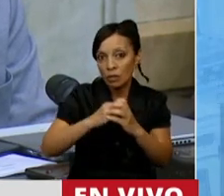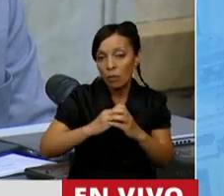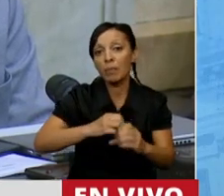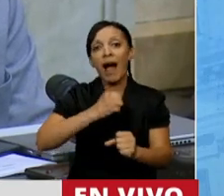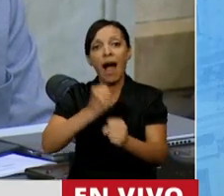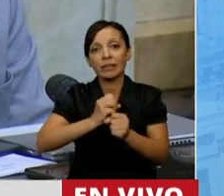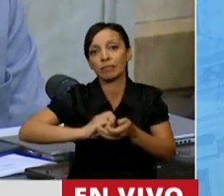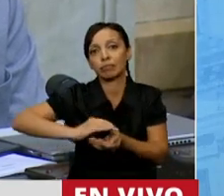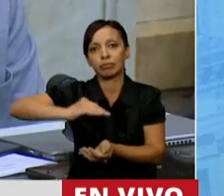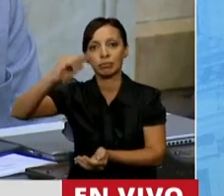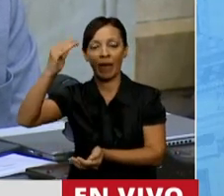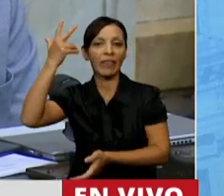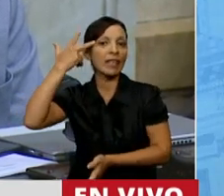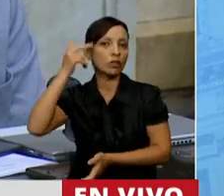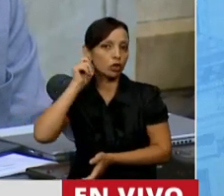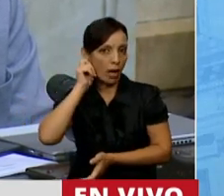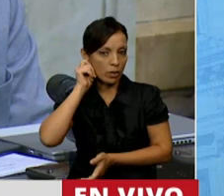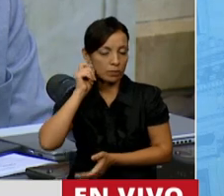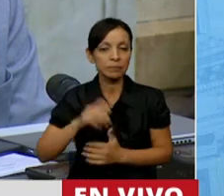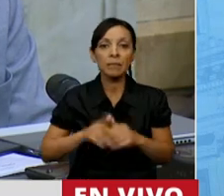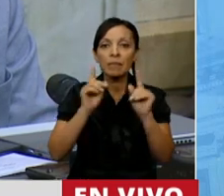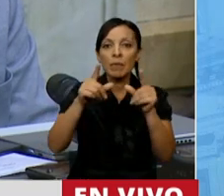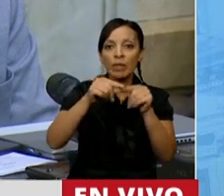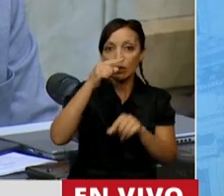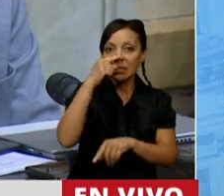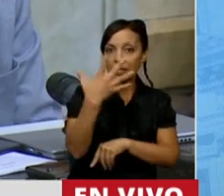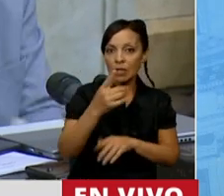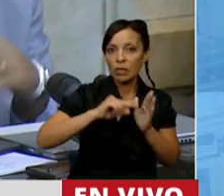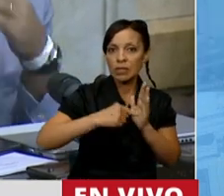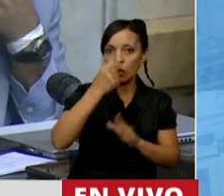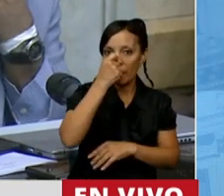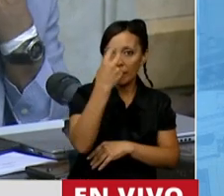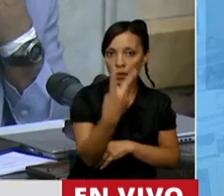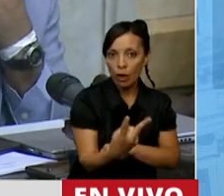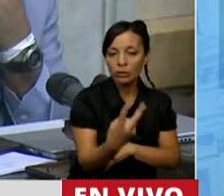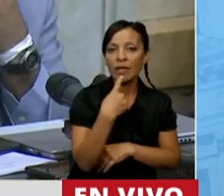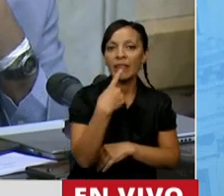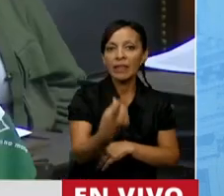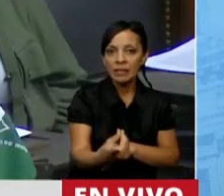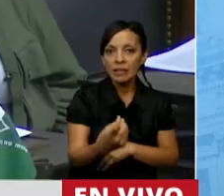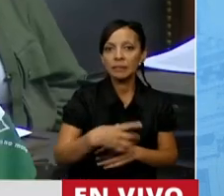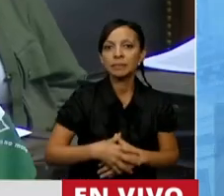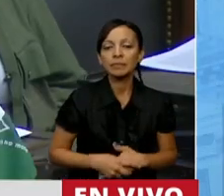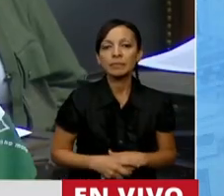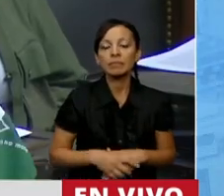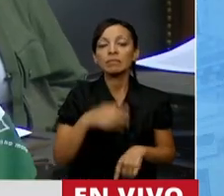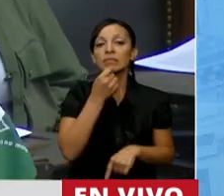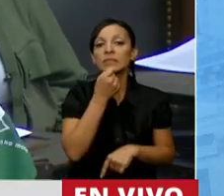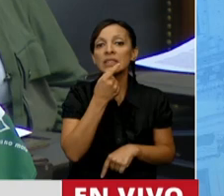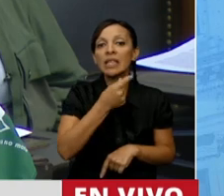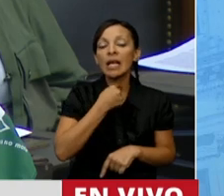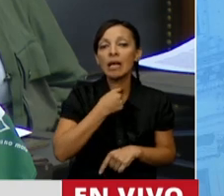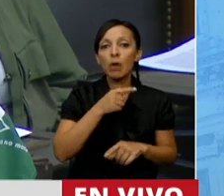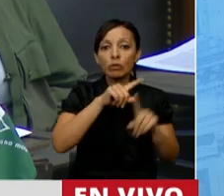años. Tenemos que recordar que el mismo artículo 75, en su inciso 22, dice que para dejar sin efecto o denunciar